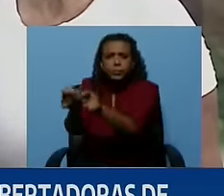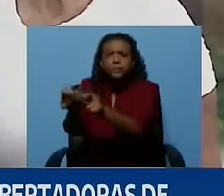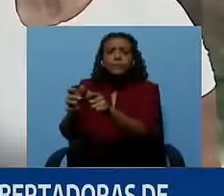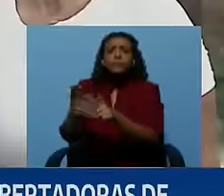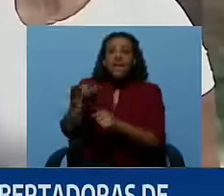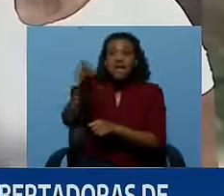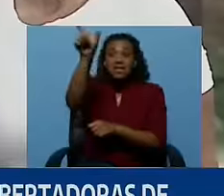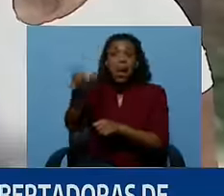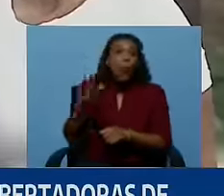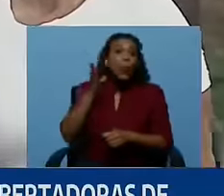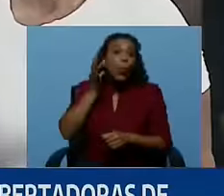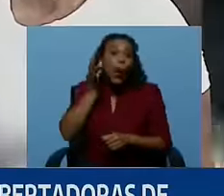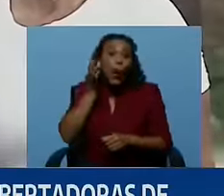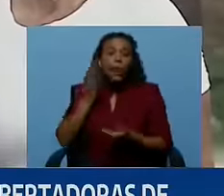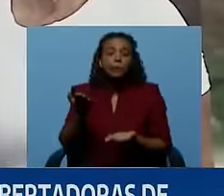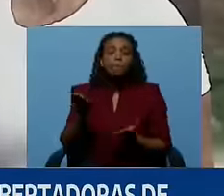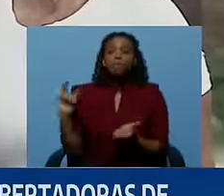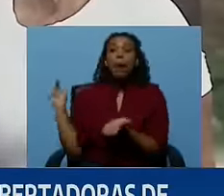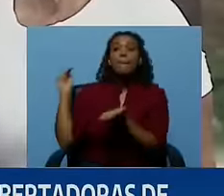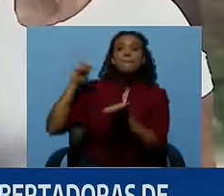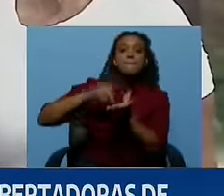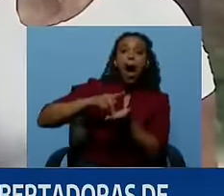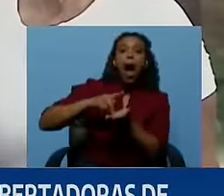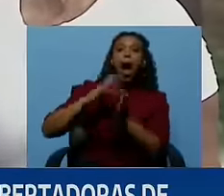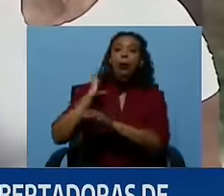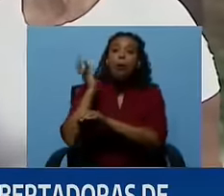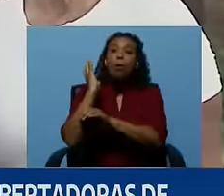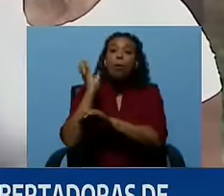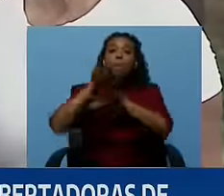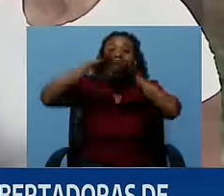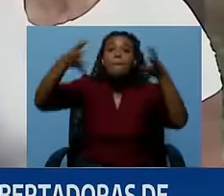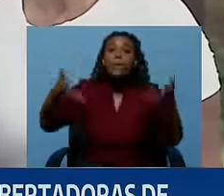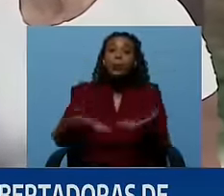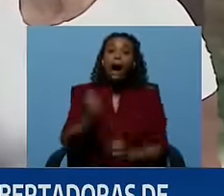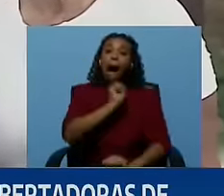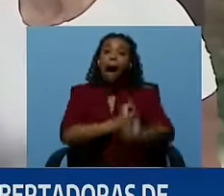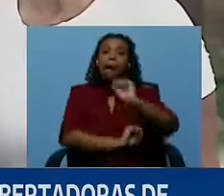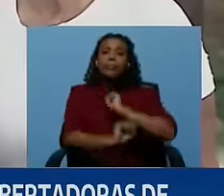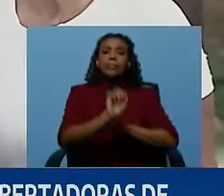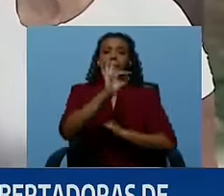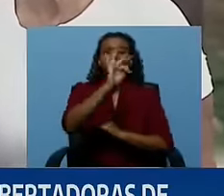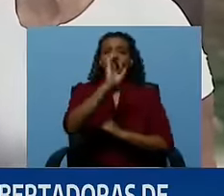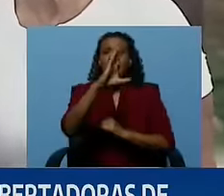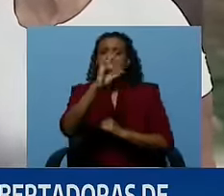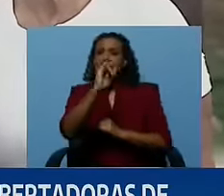Ella asistió al Congreso Mundial Antifascista